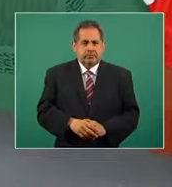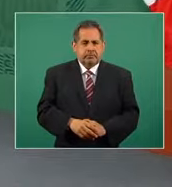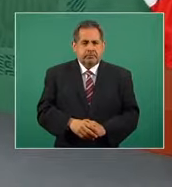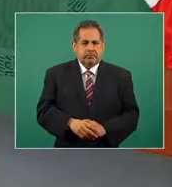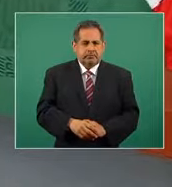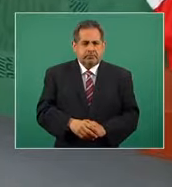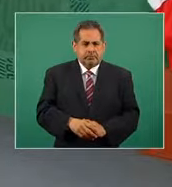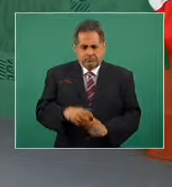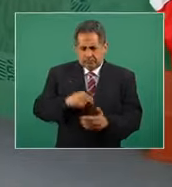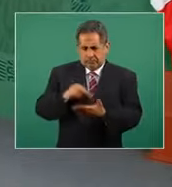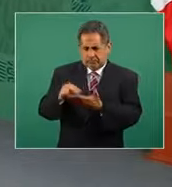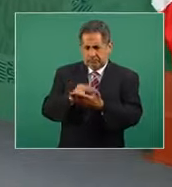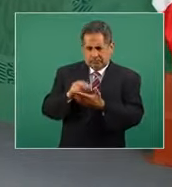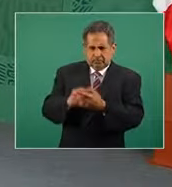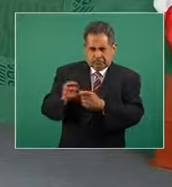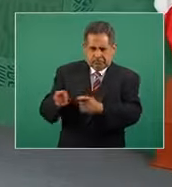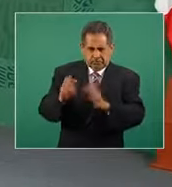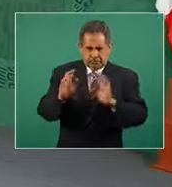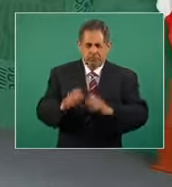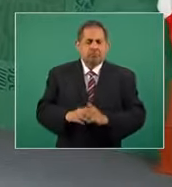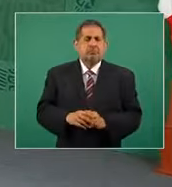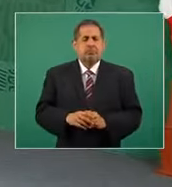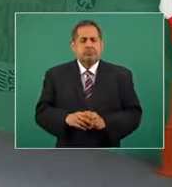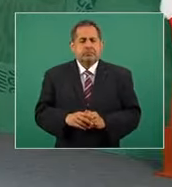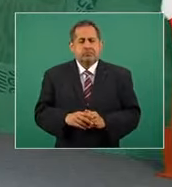Se los firmé y lo